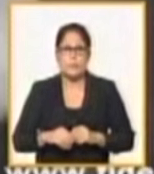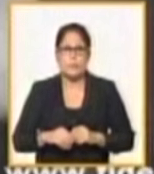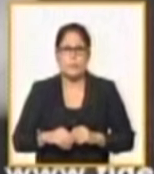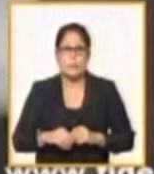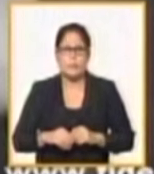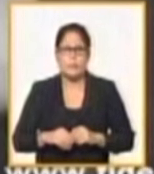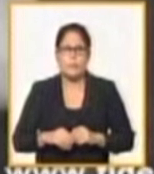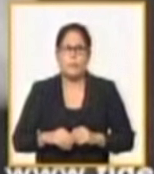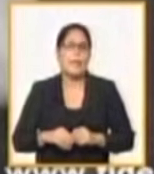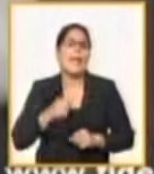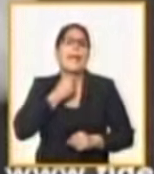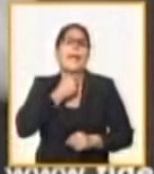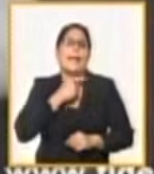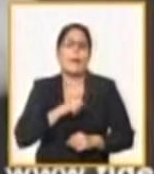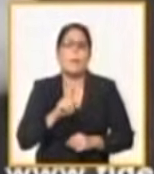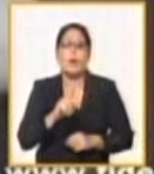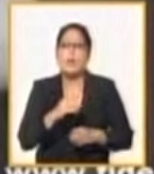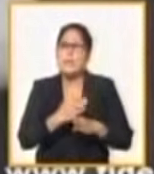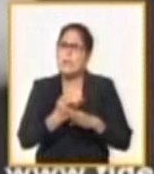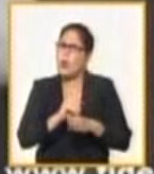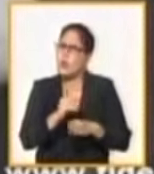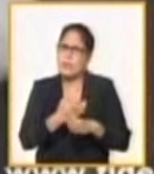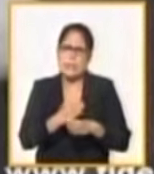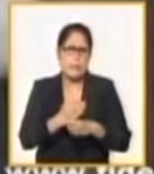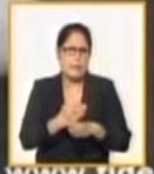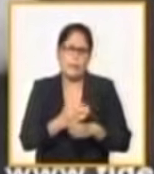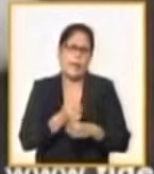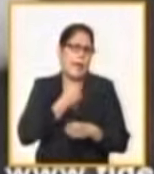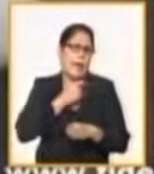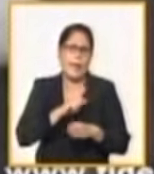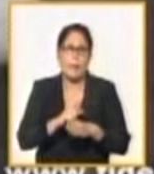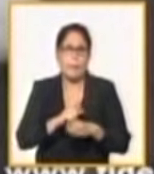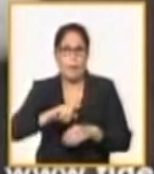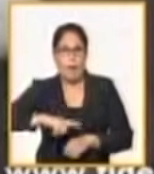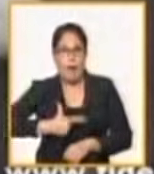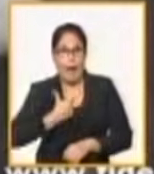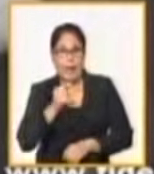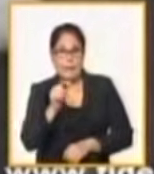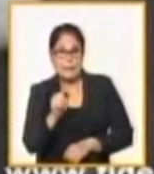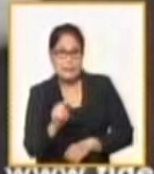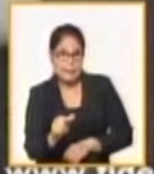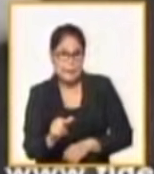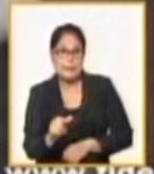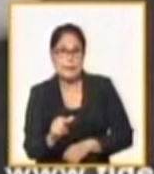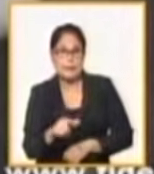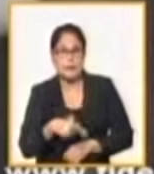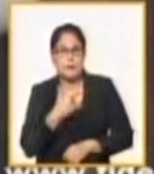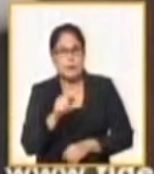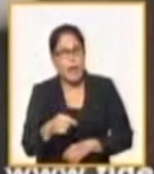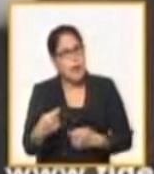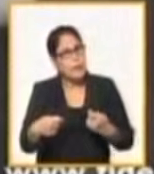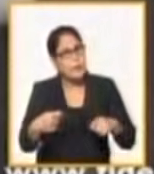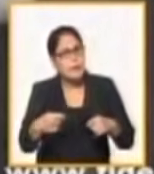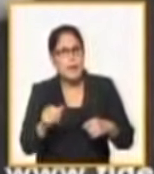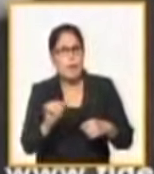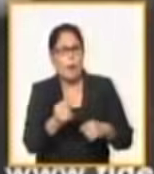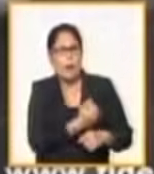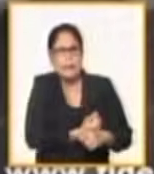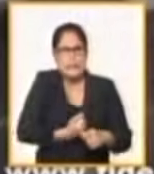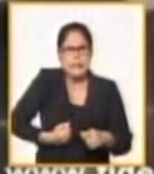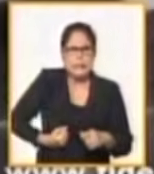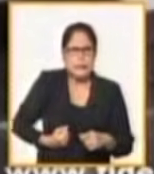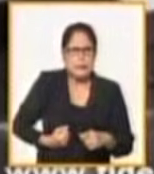No quiere decir eso que el artista tenga que